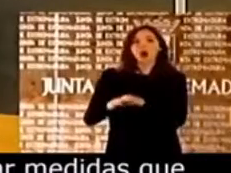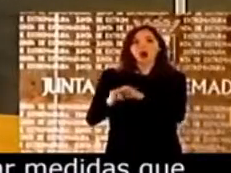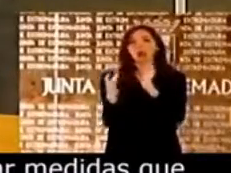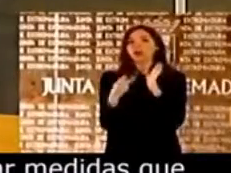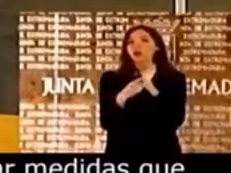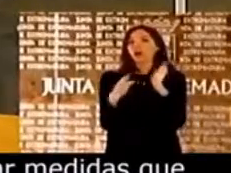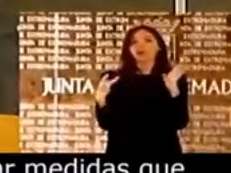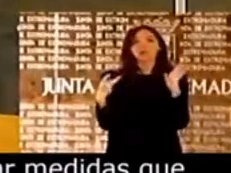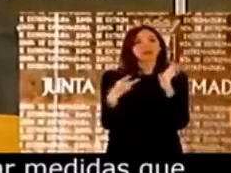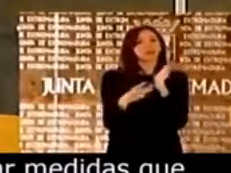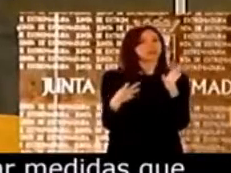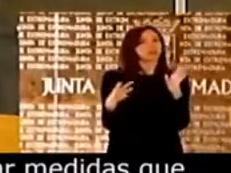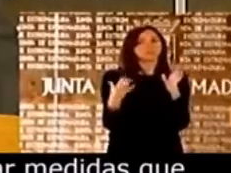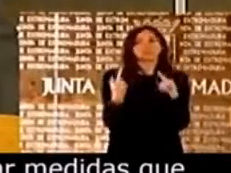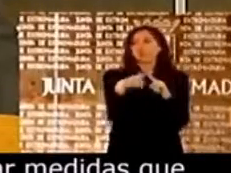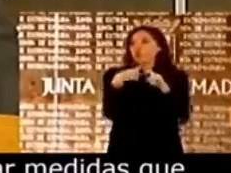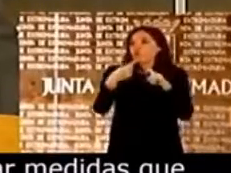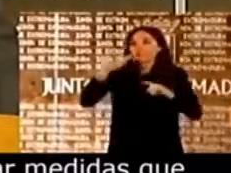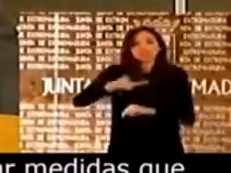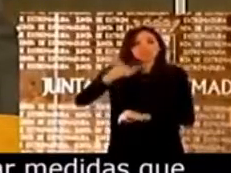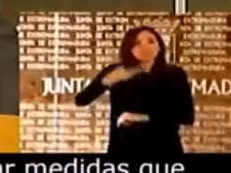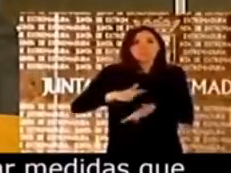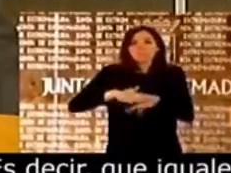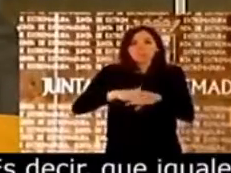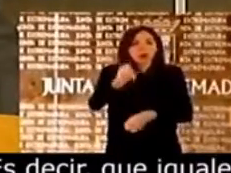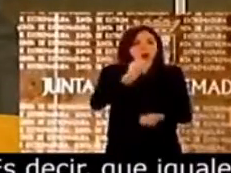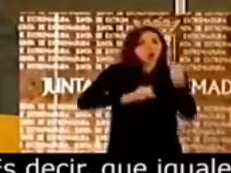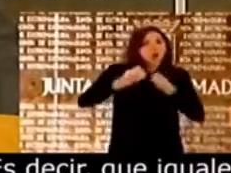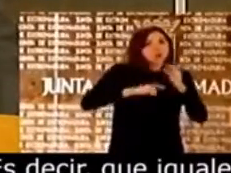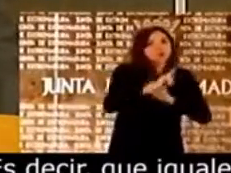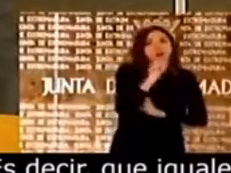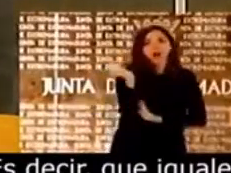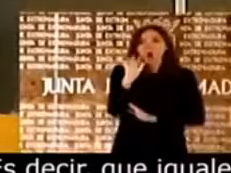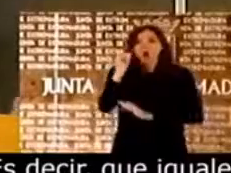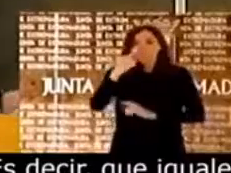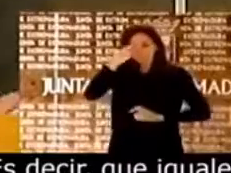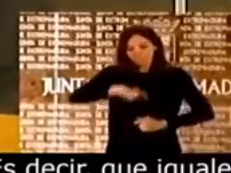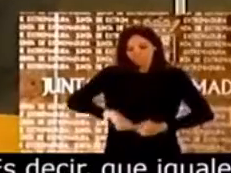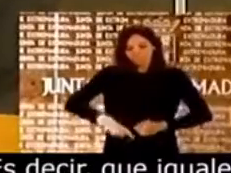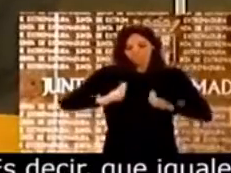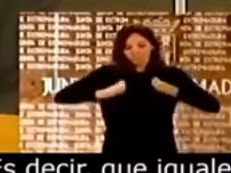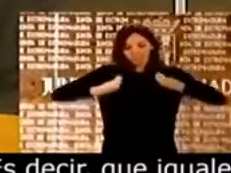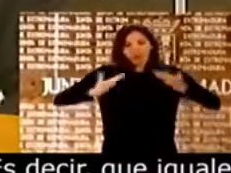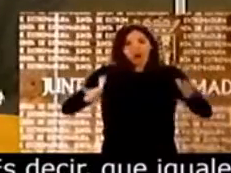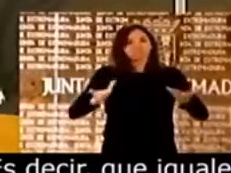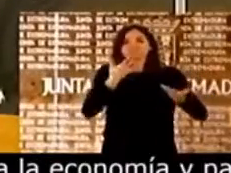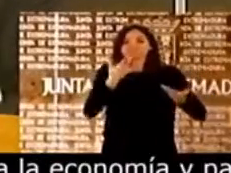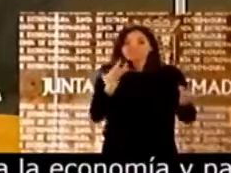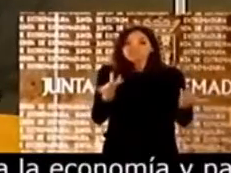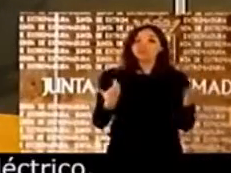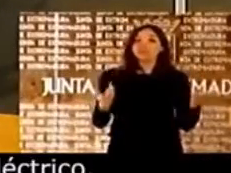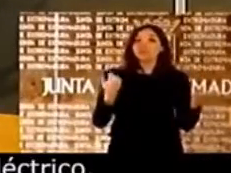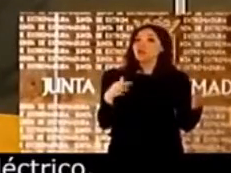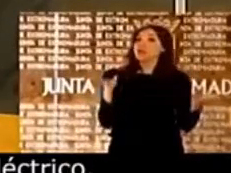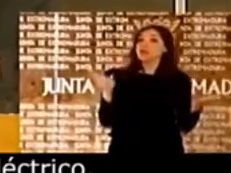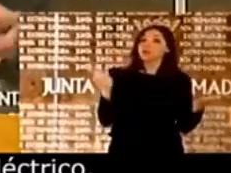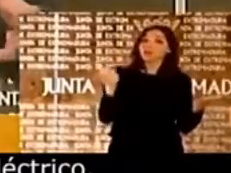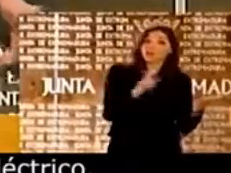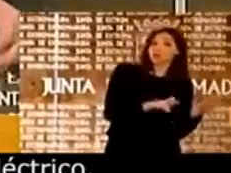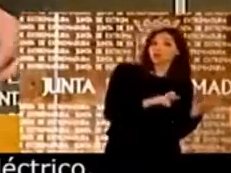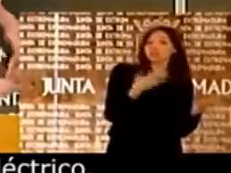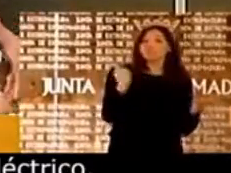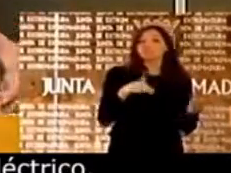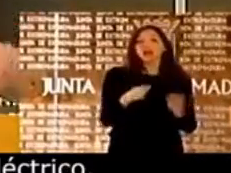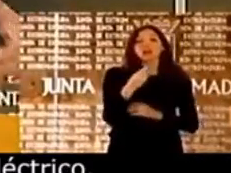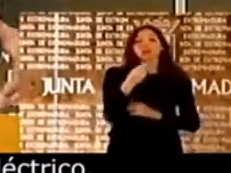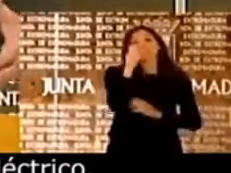calidad de elementos tan importantes para la economía y para la vida de las personas como es el suministro eléctrico. 30.000